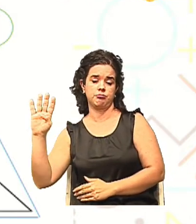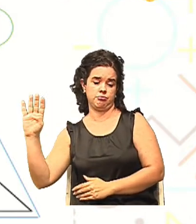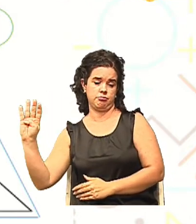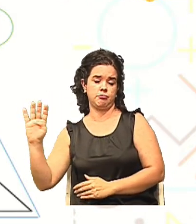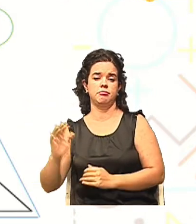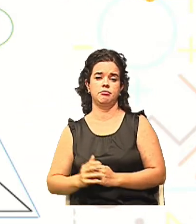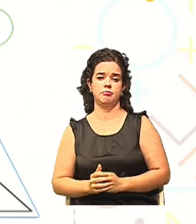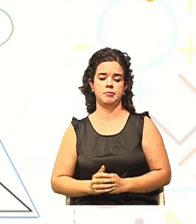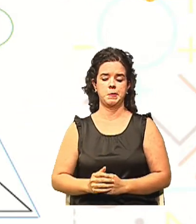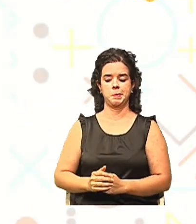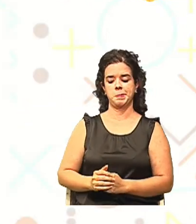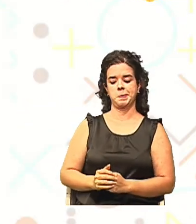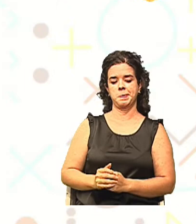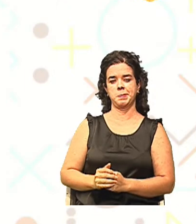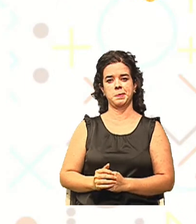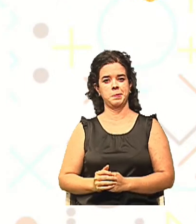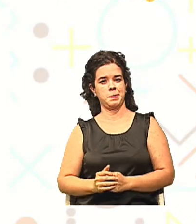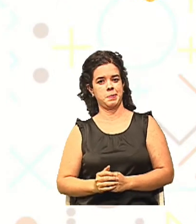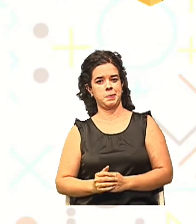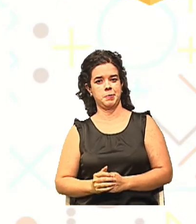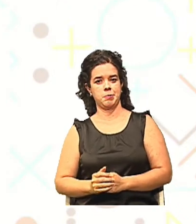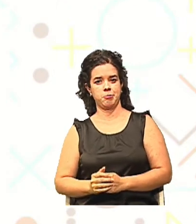6,94444.